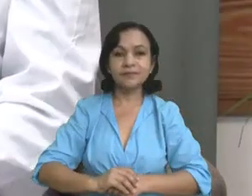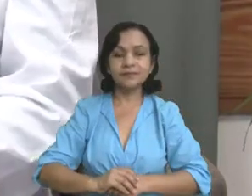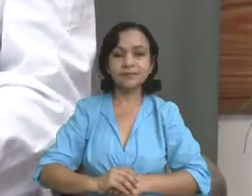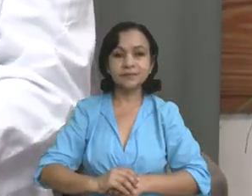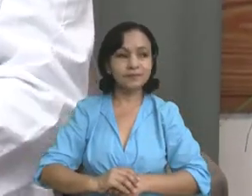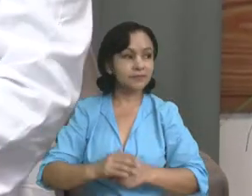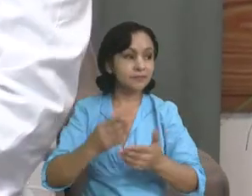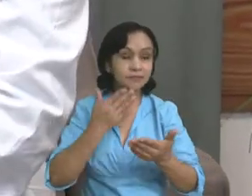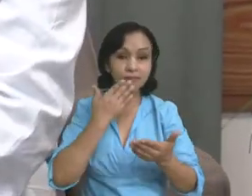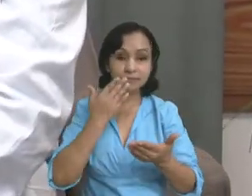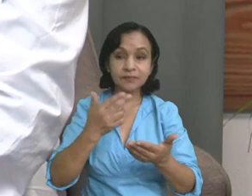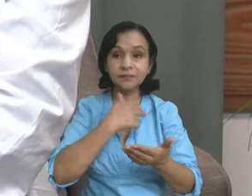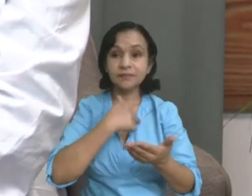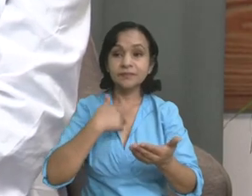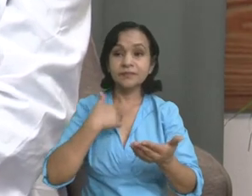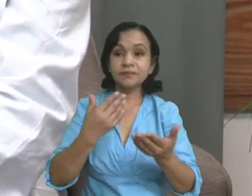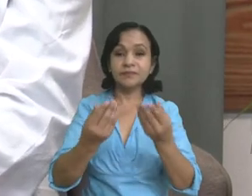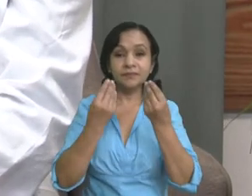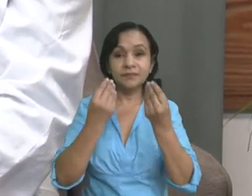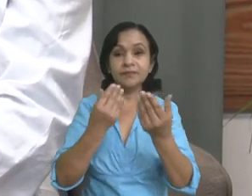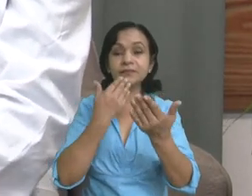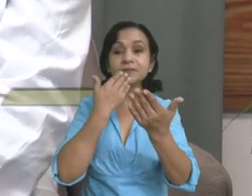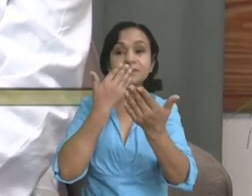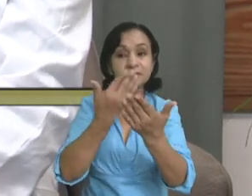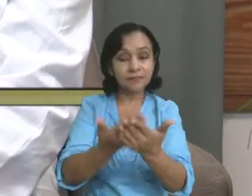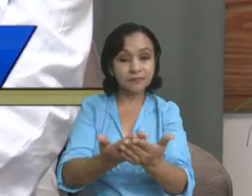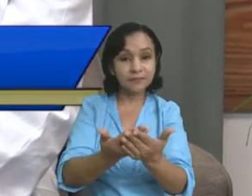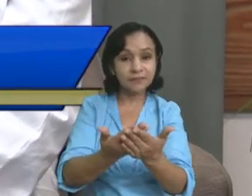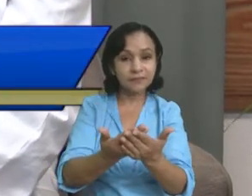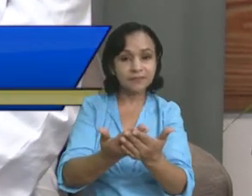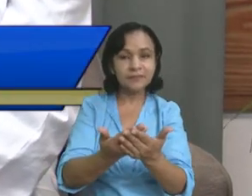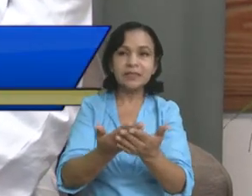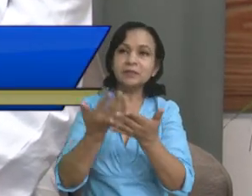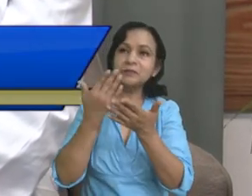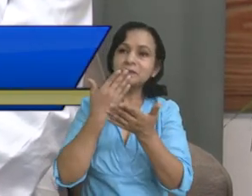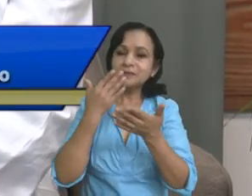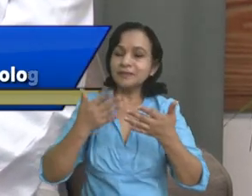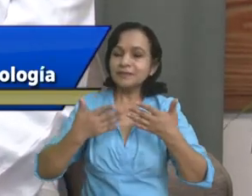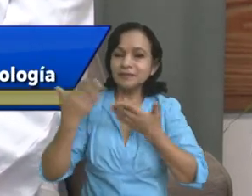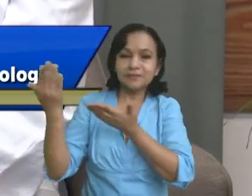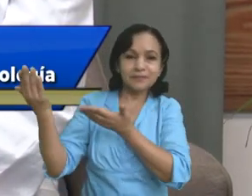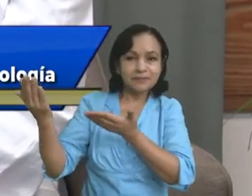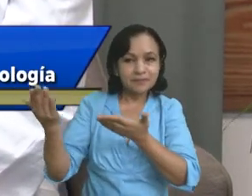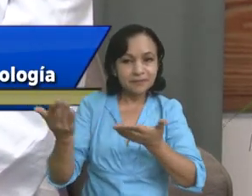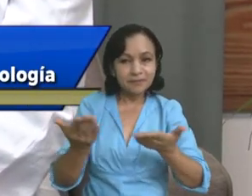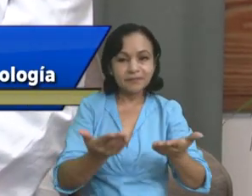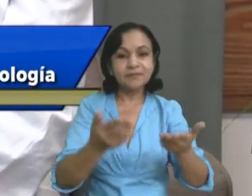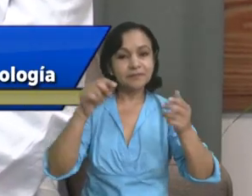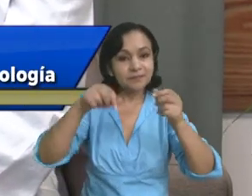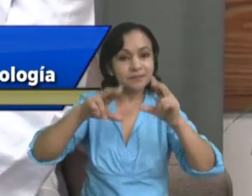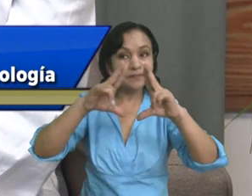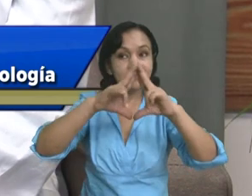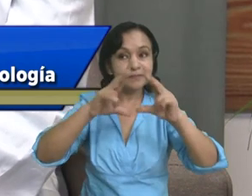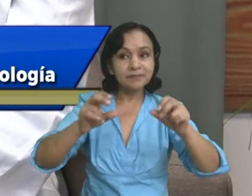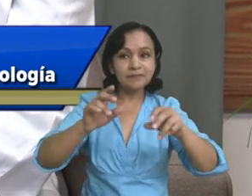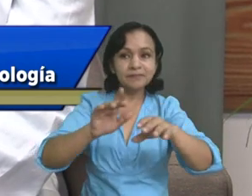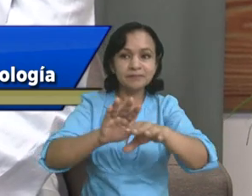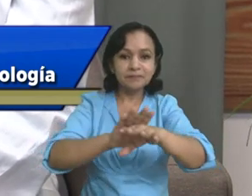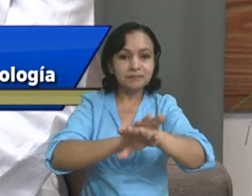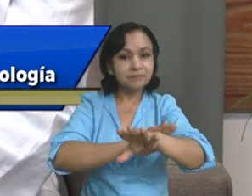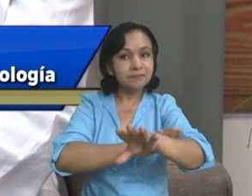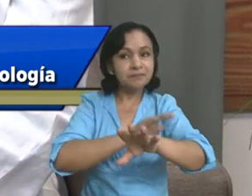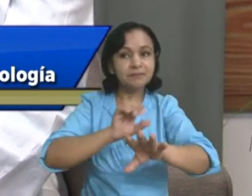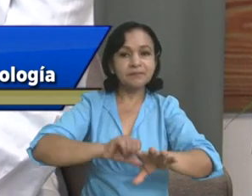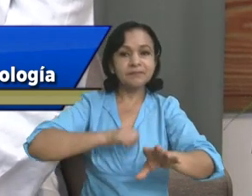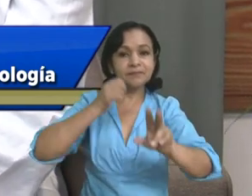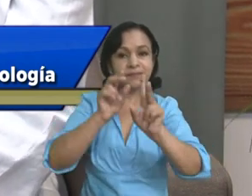Bueno, primero que nada, agradecer la calurosa bienvenida. Realmente nos sentimos orgullosos de que el